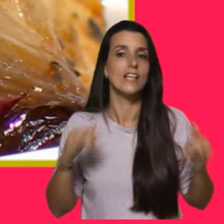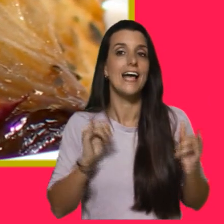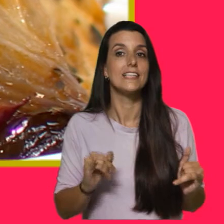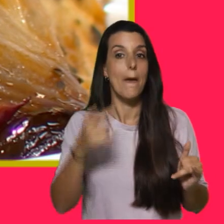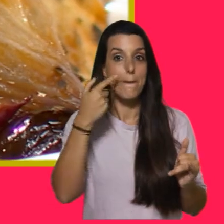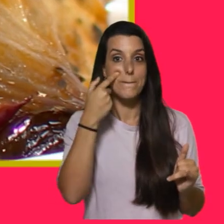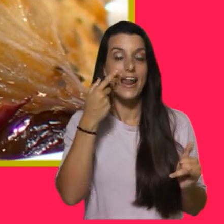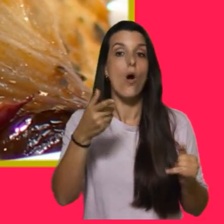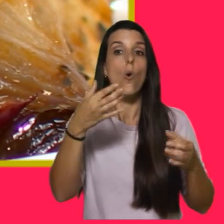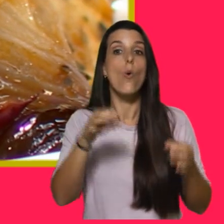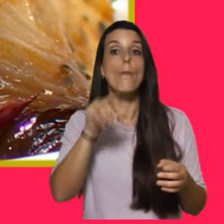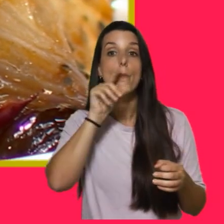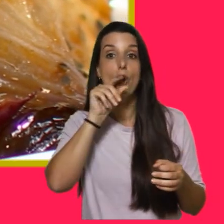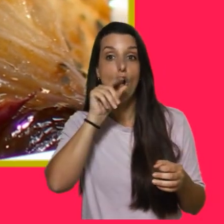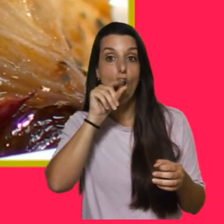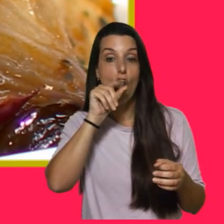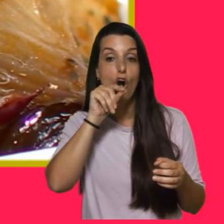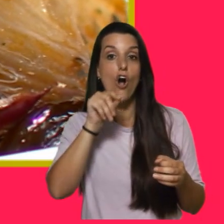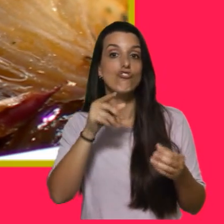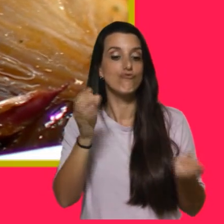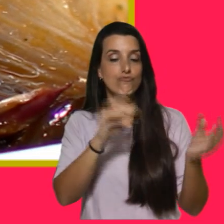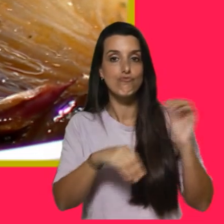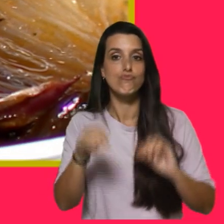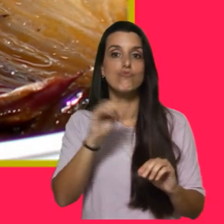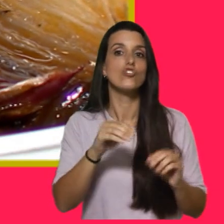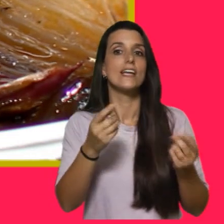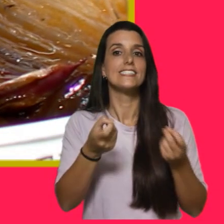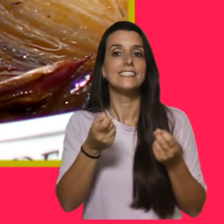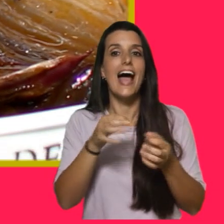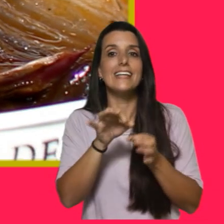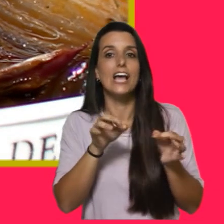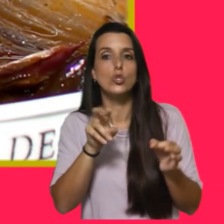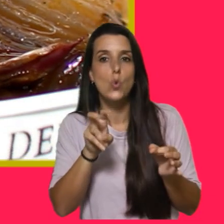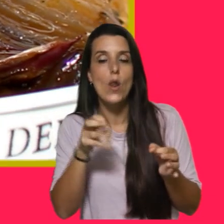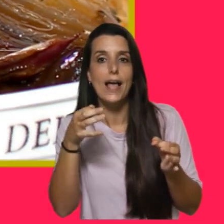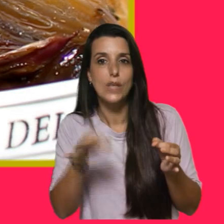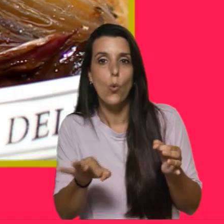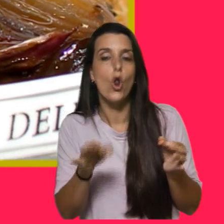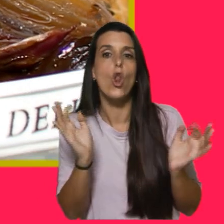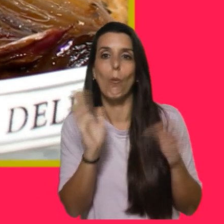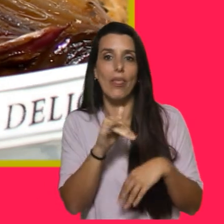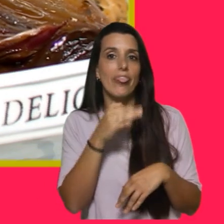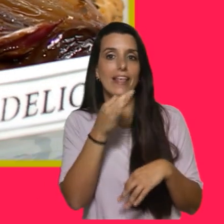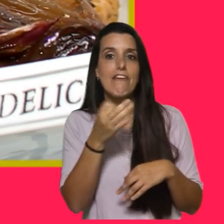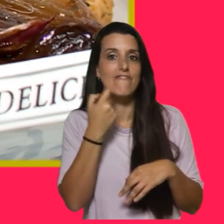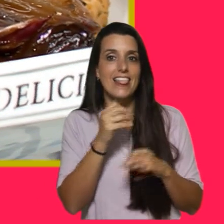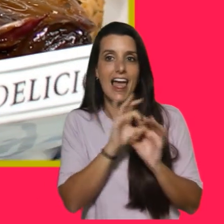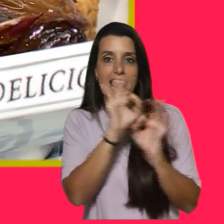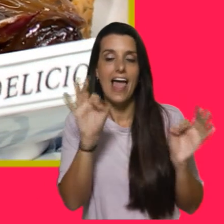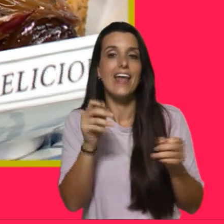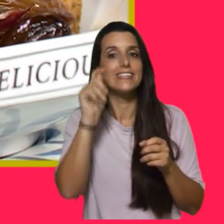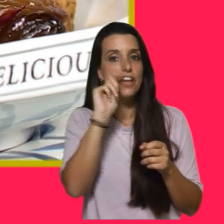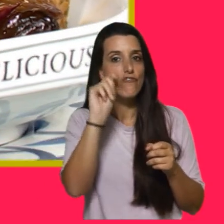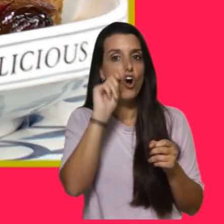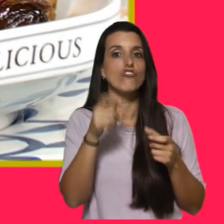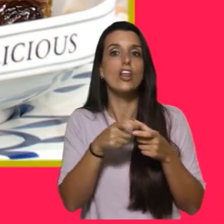Mira, hicimos un pollo mediterráneo. Yo voy a decir mediterráneo, que tiene que tener aceitunas. Sin duda. No nos podía faltar. No. Tenemos cebolla,